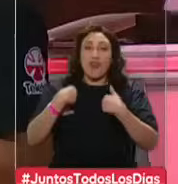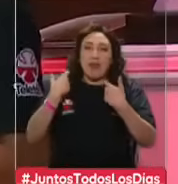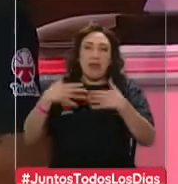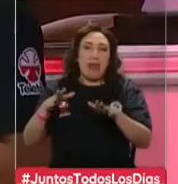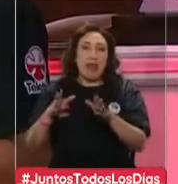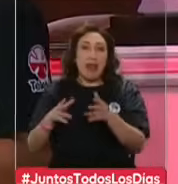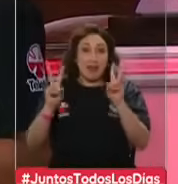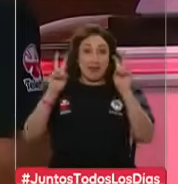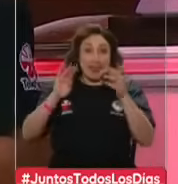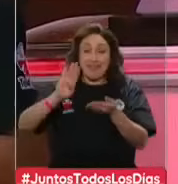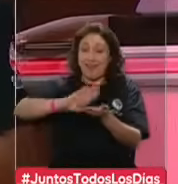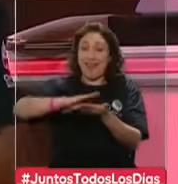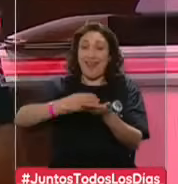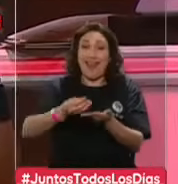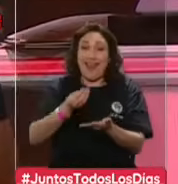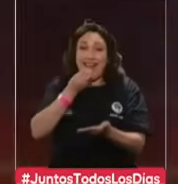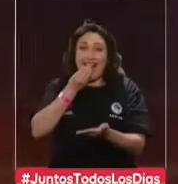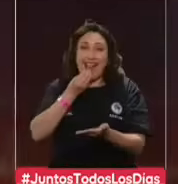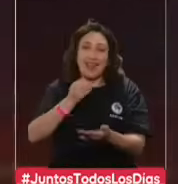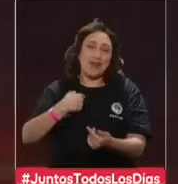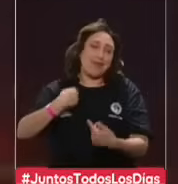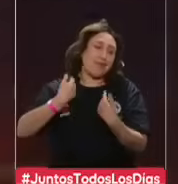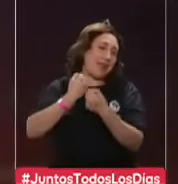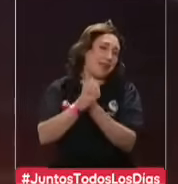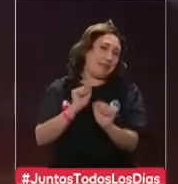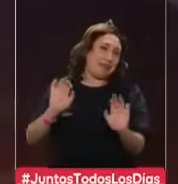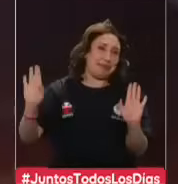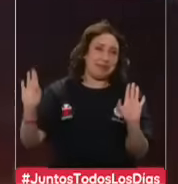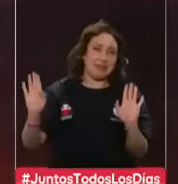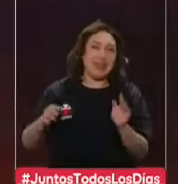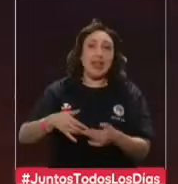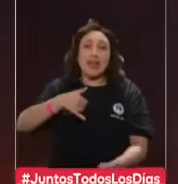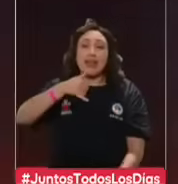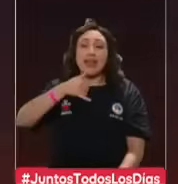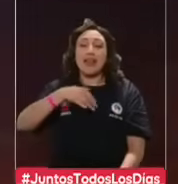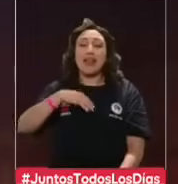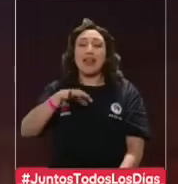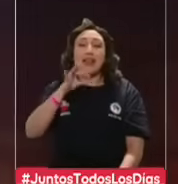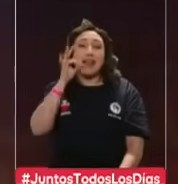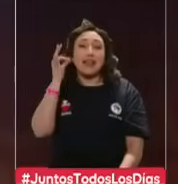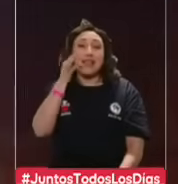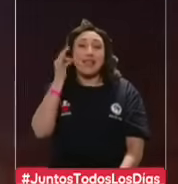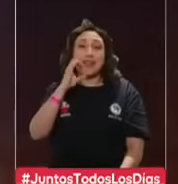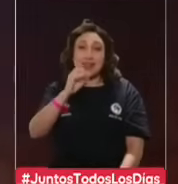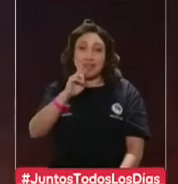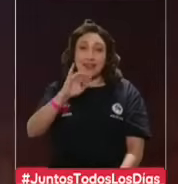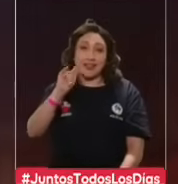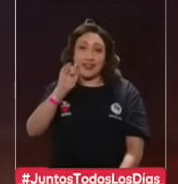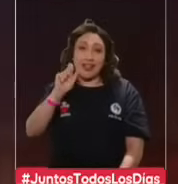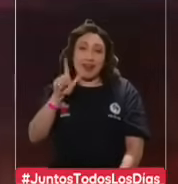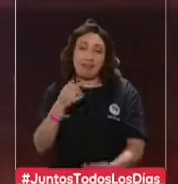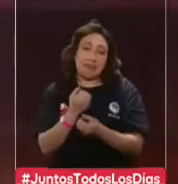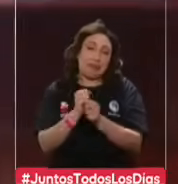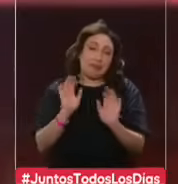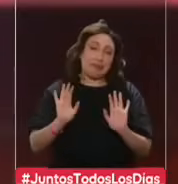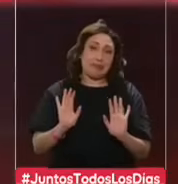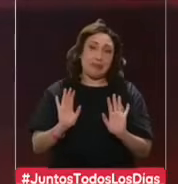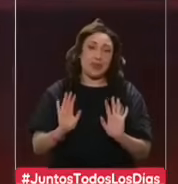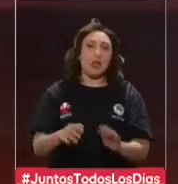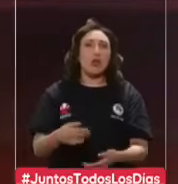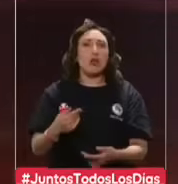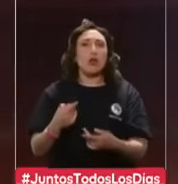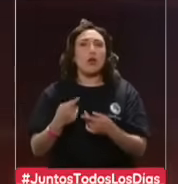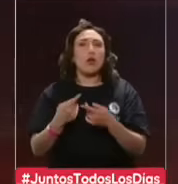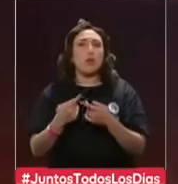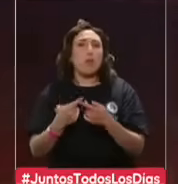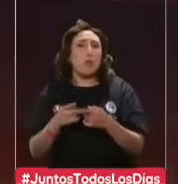un asadito. Ah, me salté esa weá. Ah, la cerveza cristal, todo. Pero estoy inmensamente feliz. De hecho, el otro día, ¿sabes con quién me